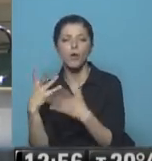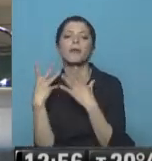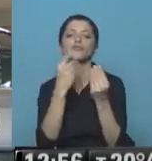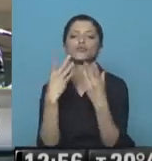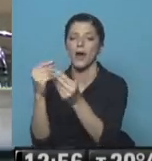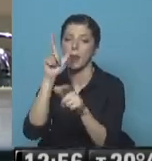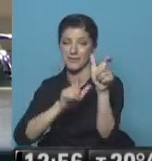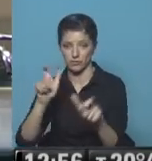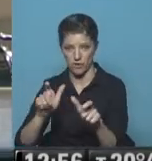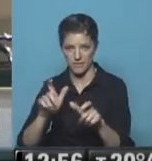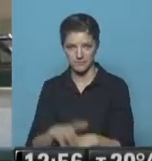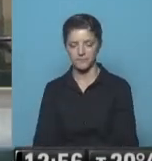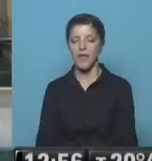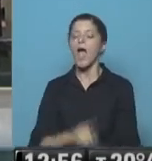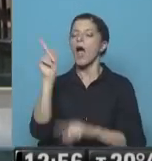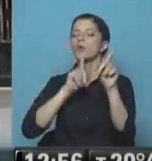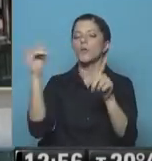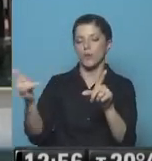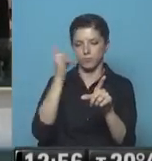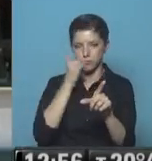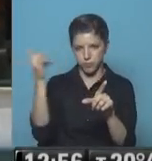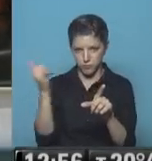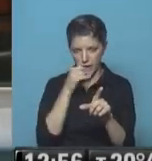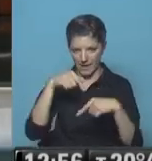necesita. Algunos de los mensajes que estamos recibiendo al